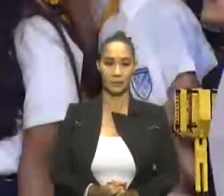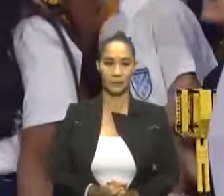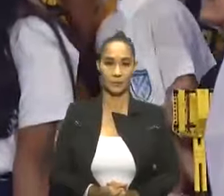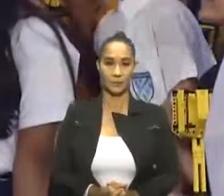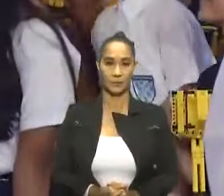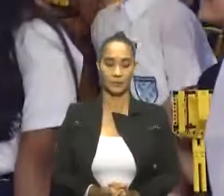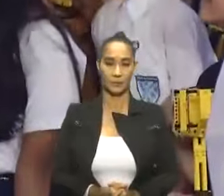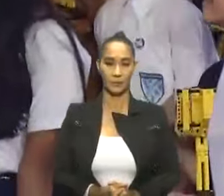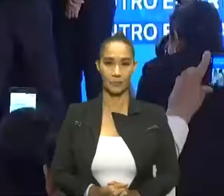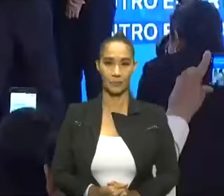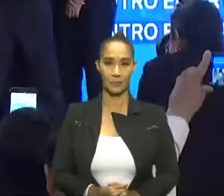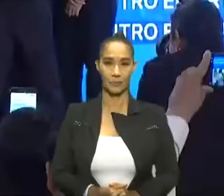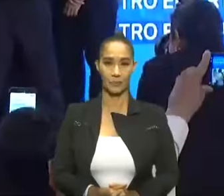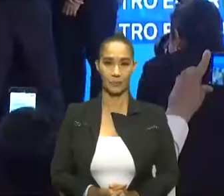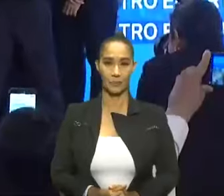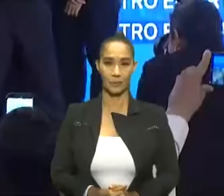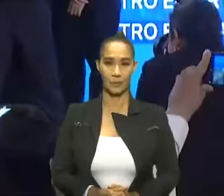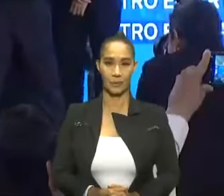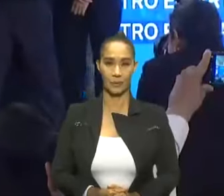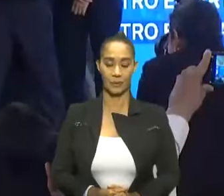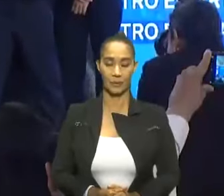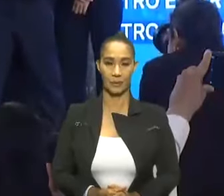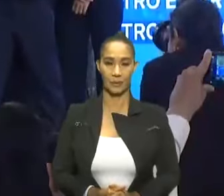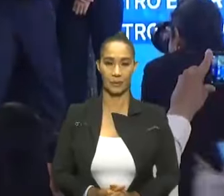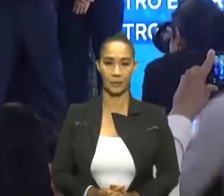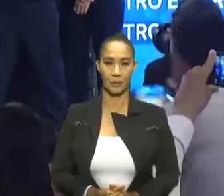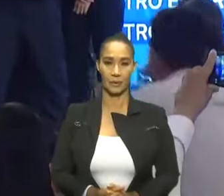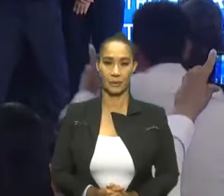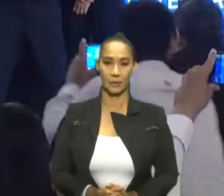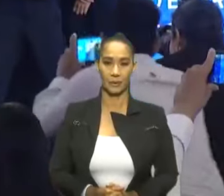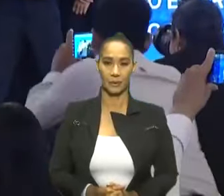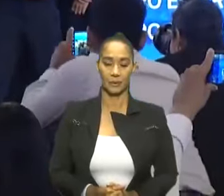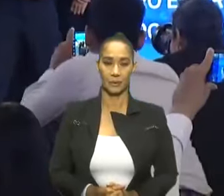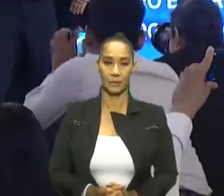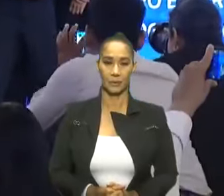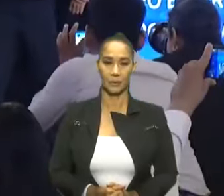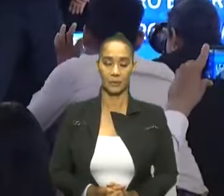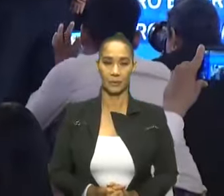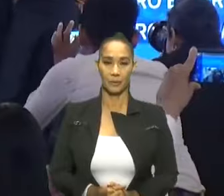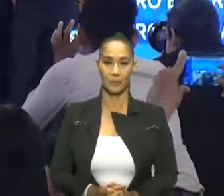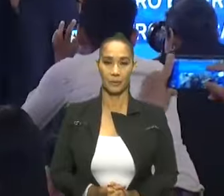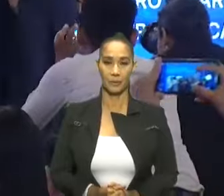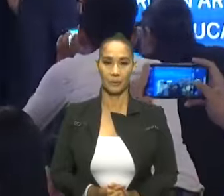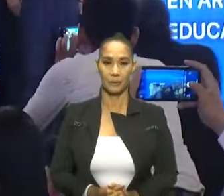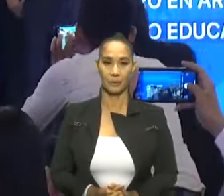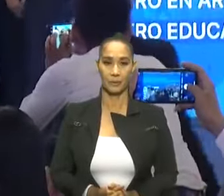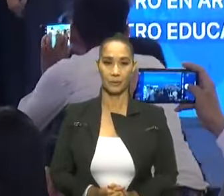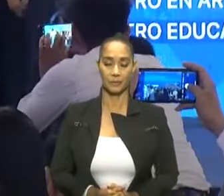Thank you.